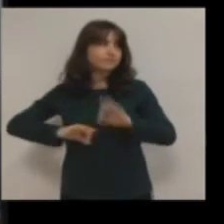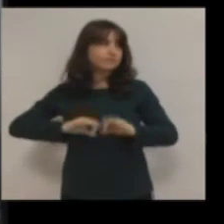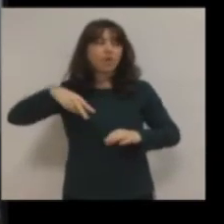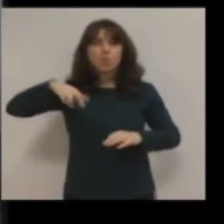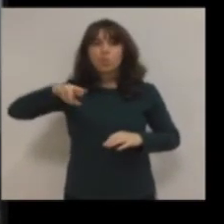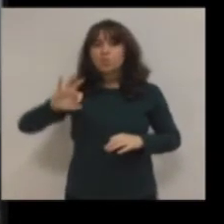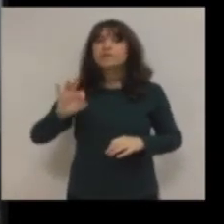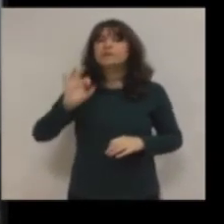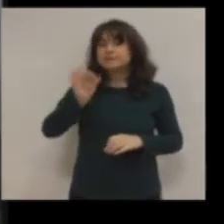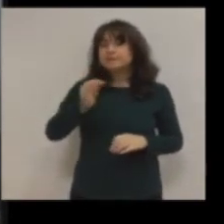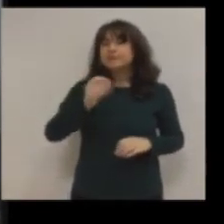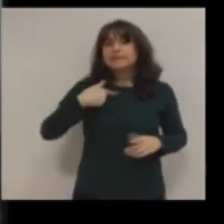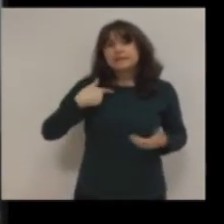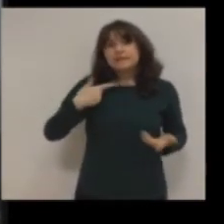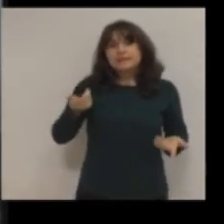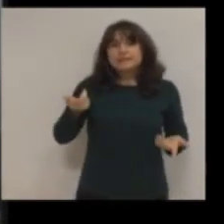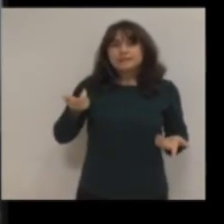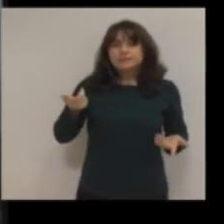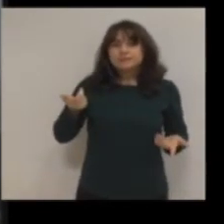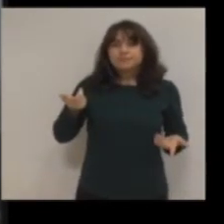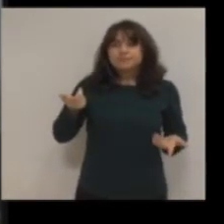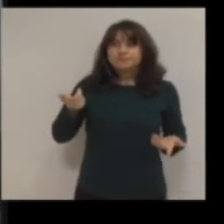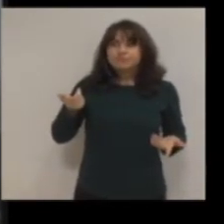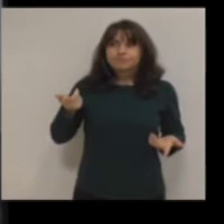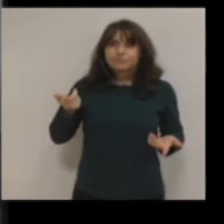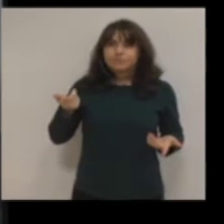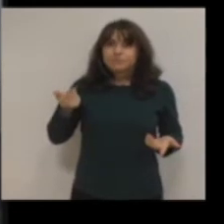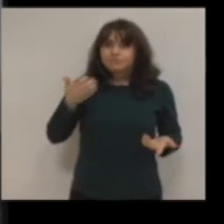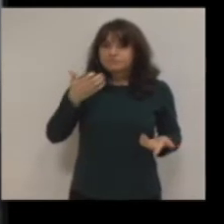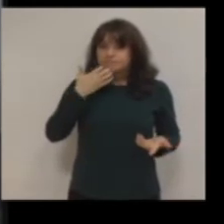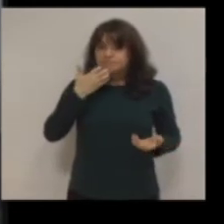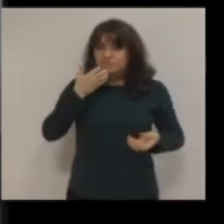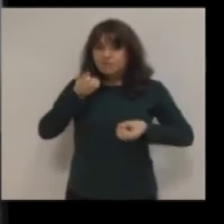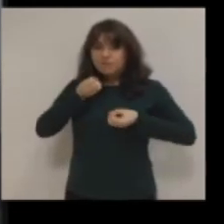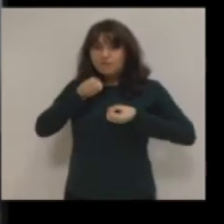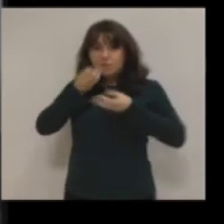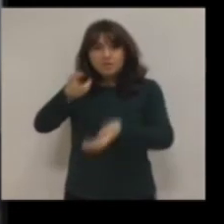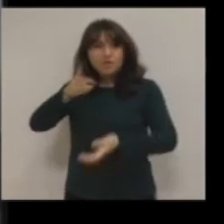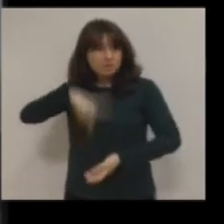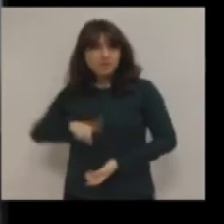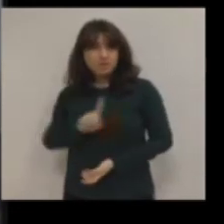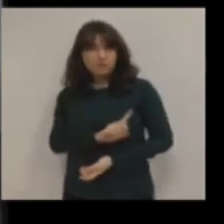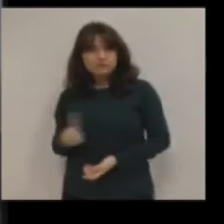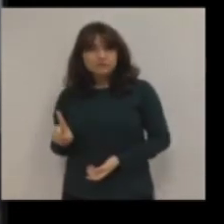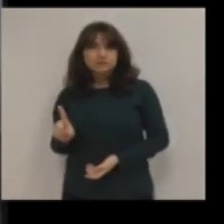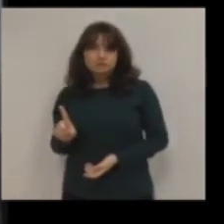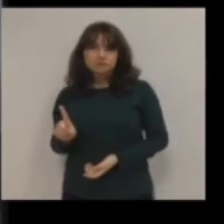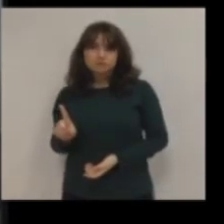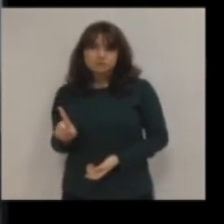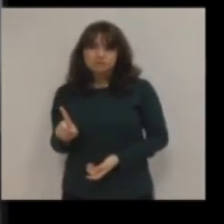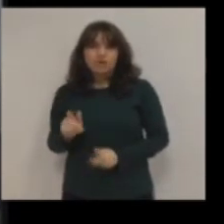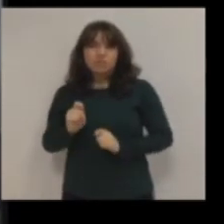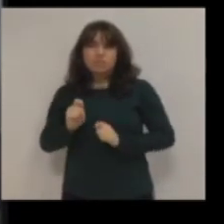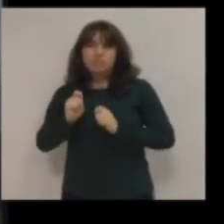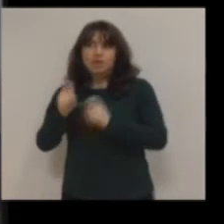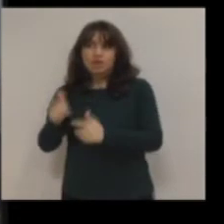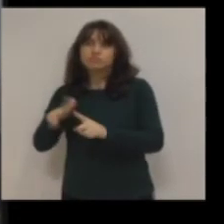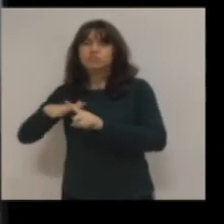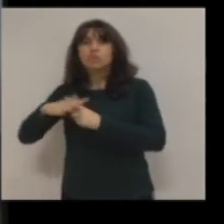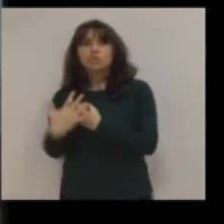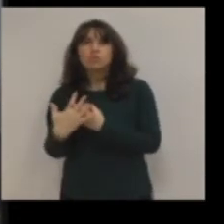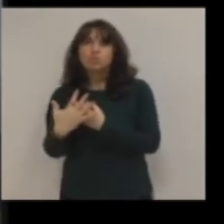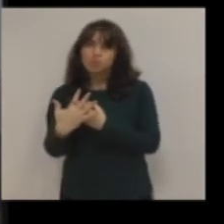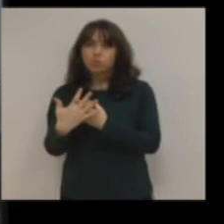expectativas también que se les proporciona cuando la información no es veraz, porque se provocan, claro, pues